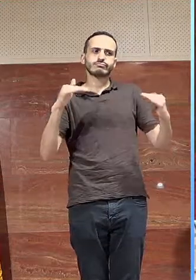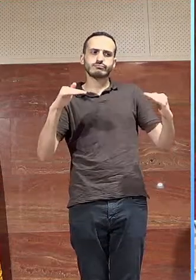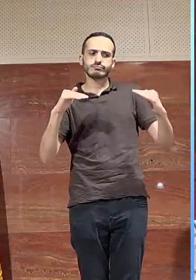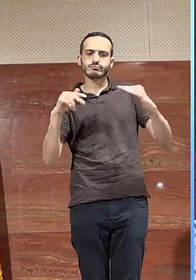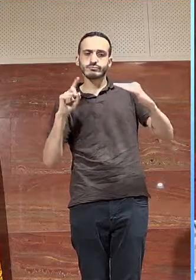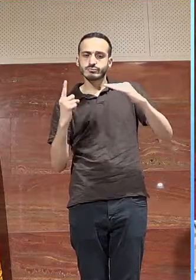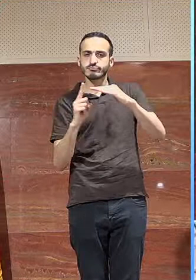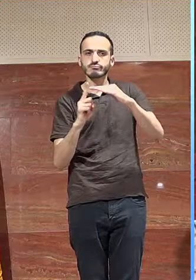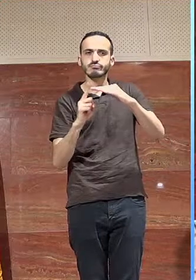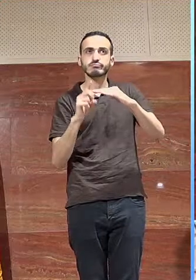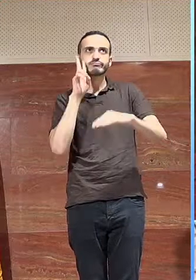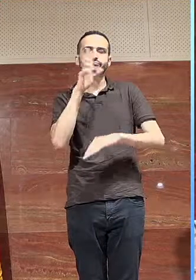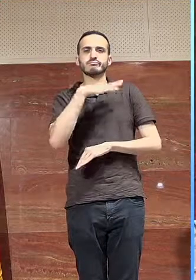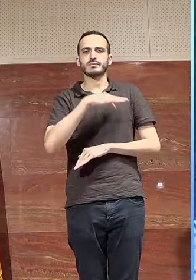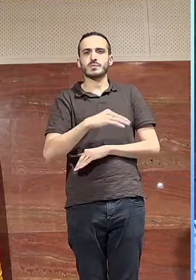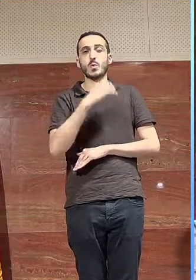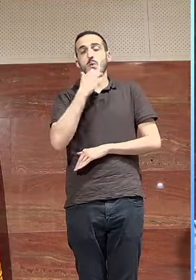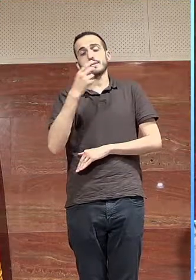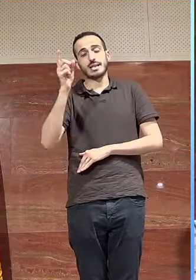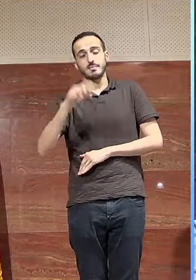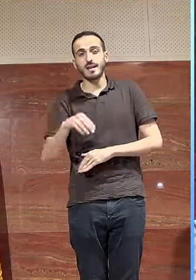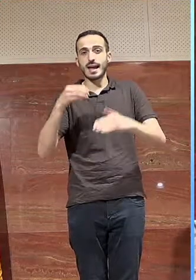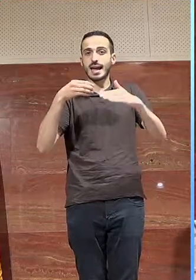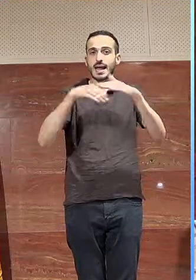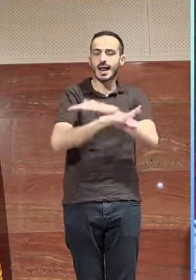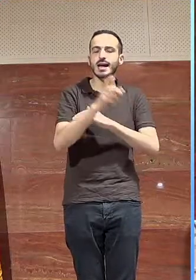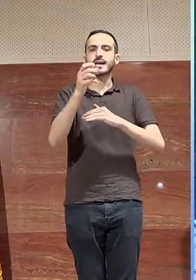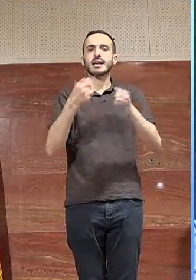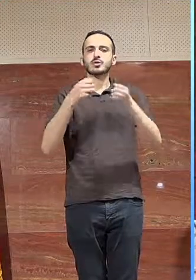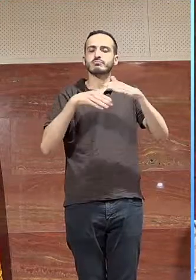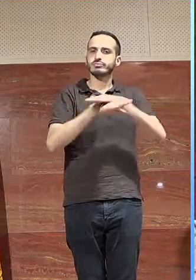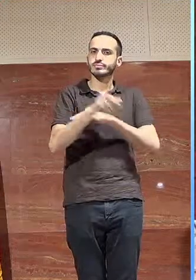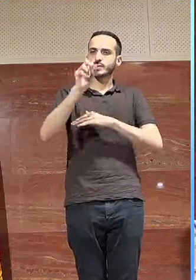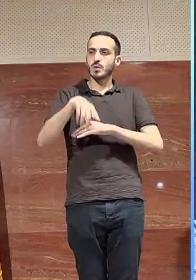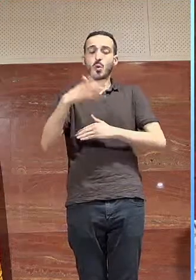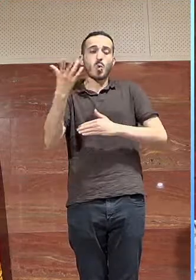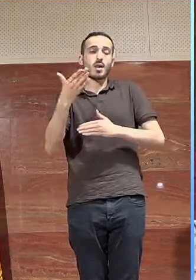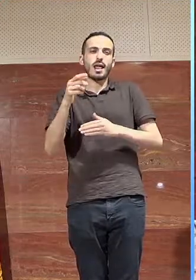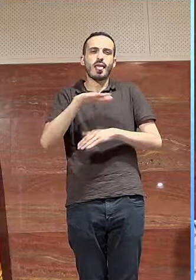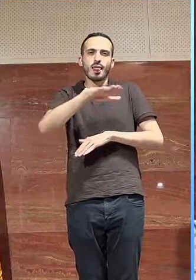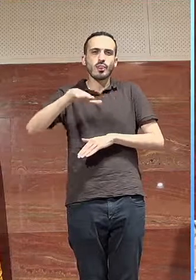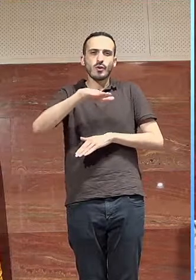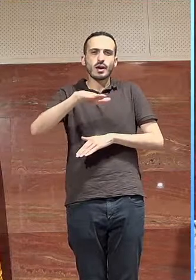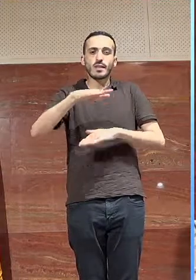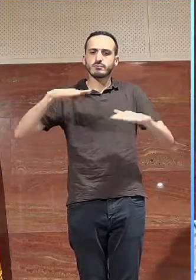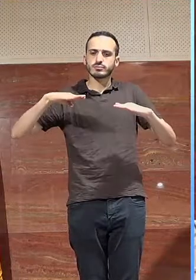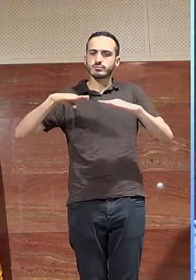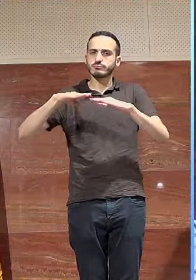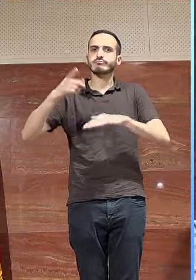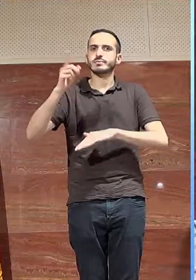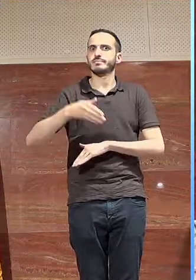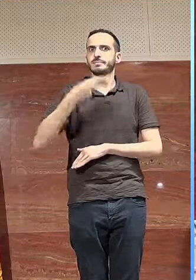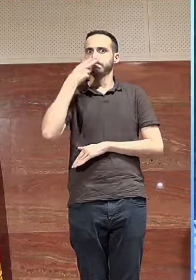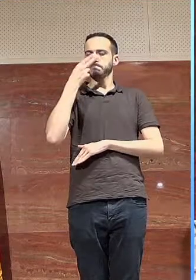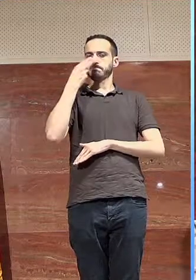de recursos en el interior de los garajes o en las salidas, en las rampas de acceso, etcétera, o en las zonas de cruce, pues es interesante, ¿no?